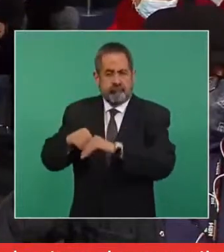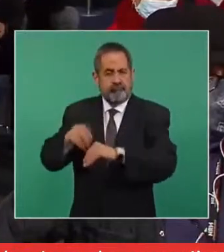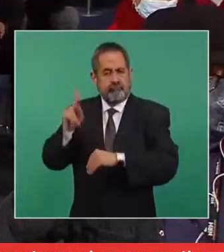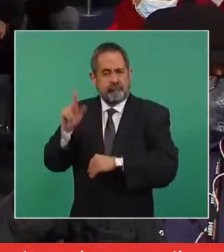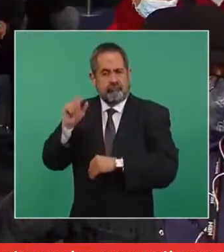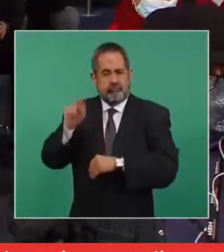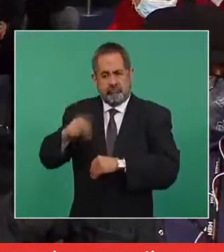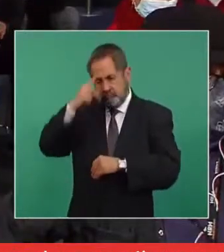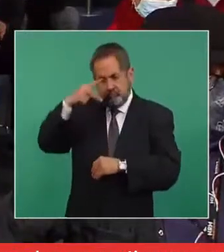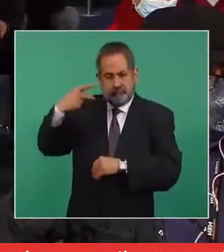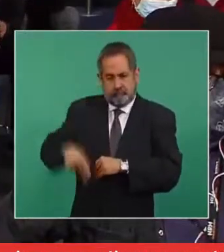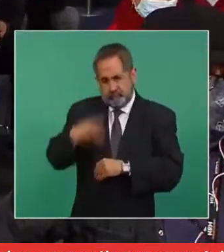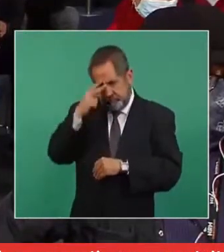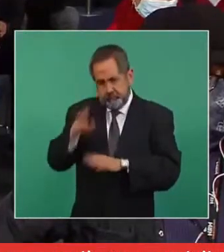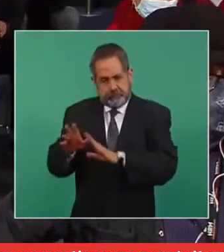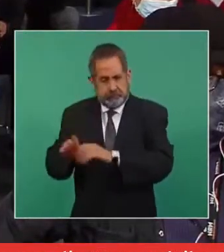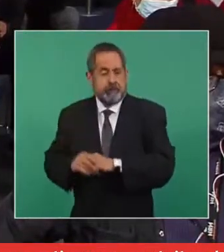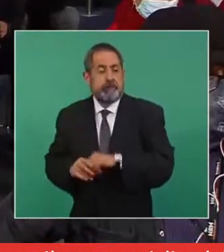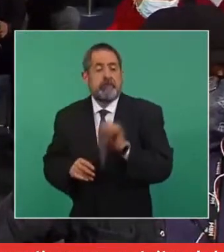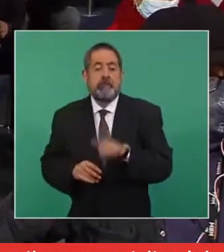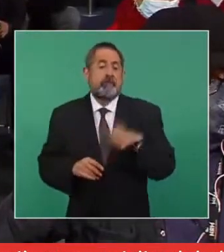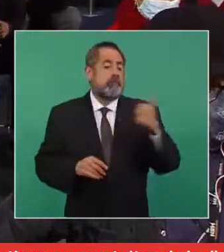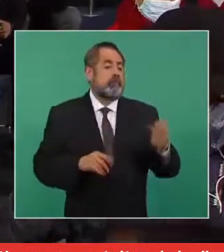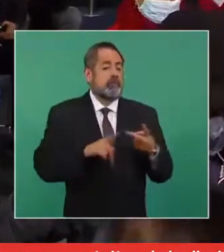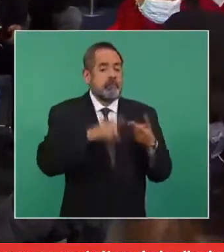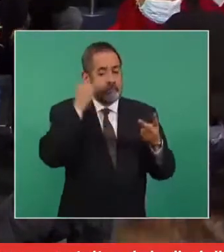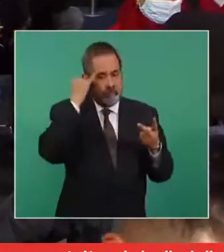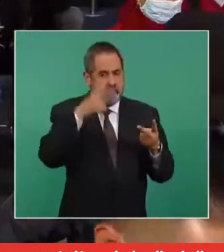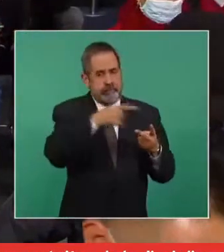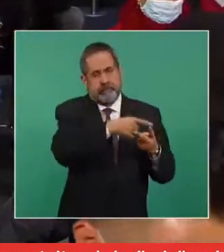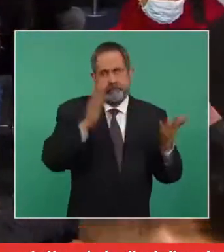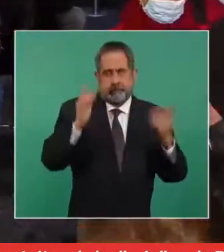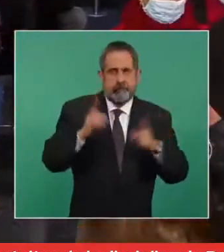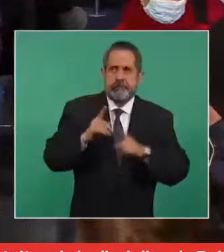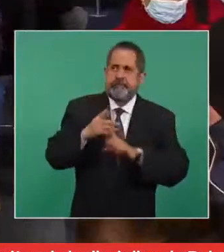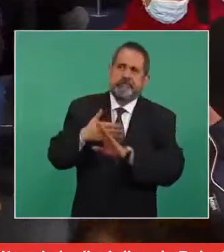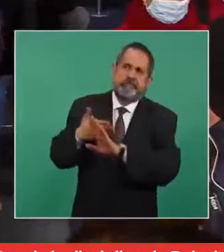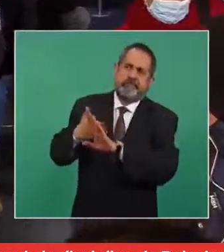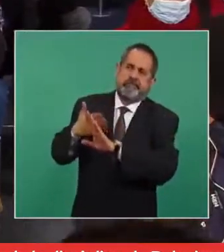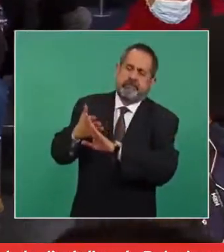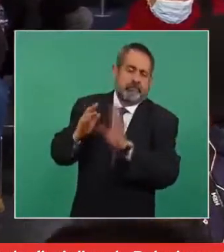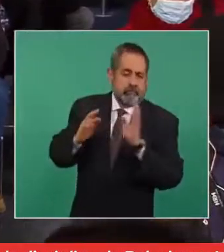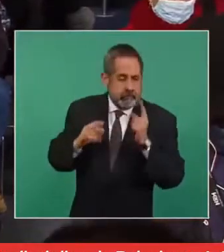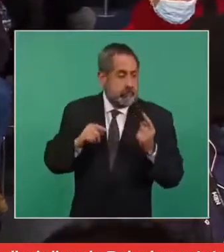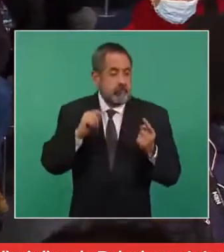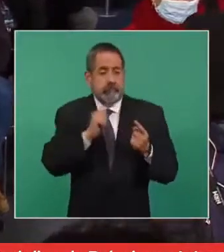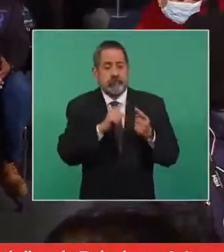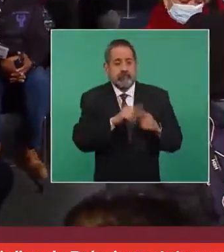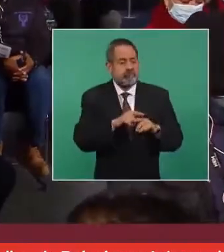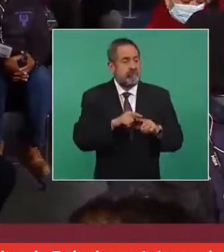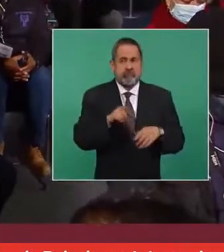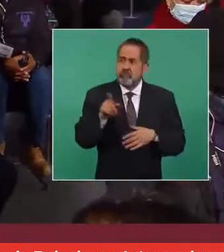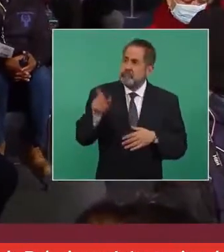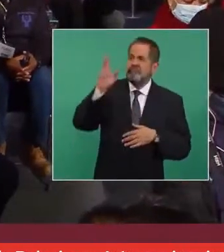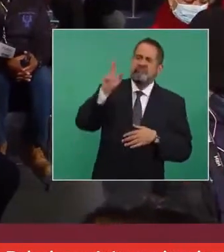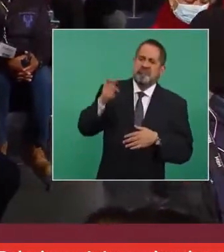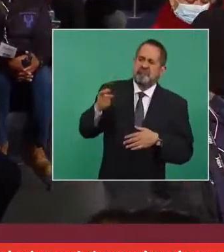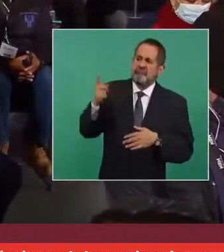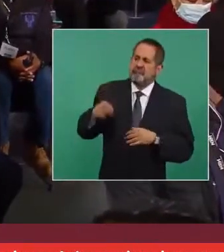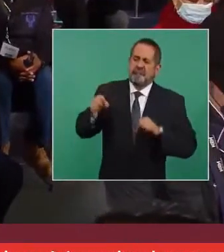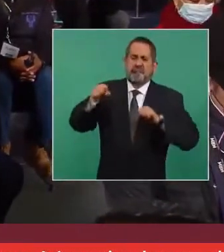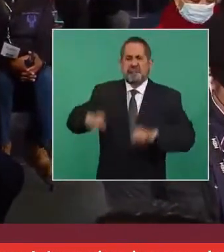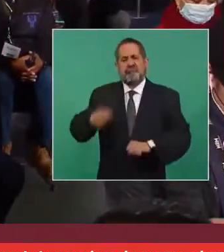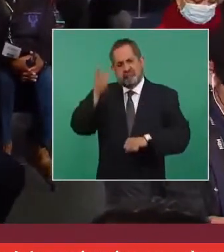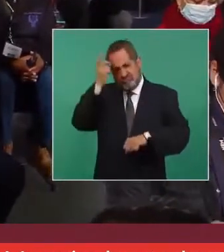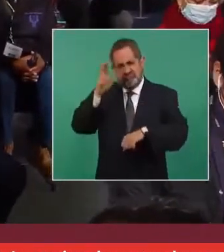estratégicas para el país. Y hay otra que dice, los críticos, que este es un tema muy autoritario porque